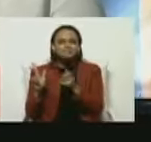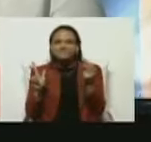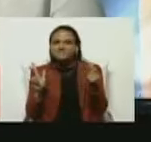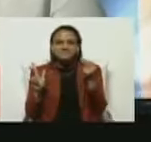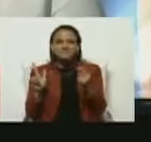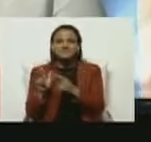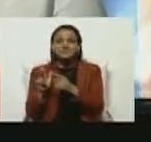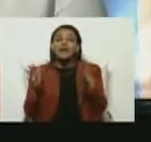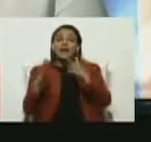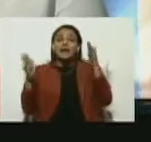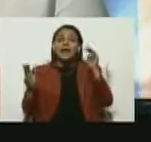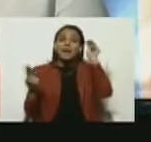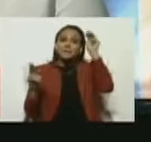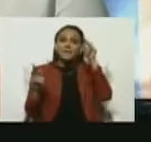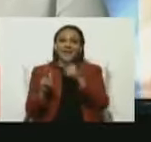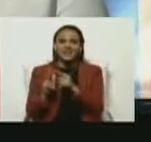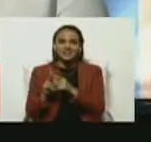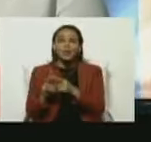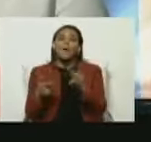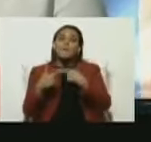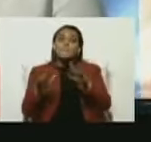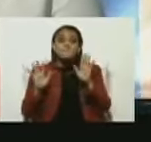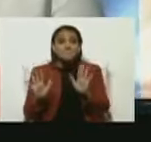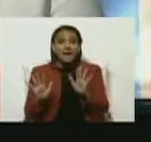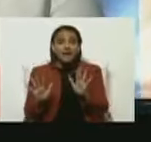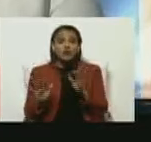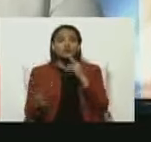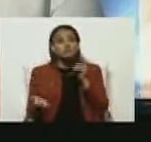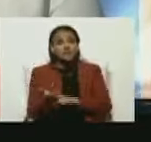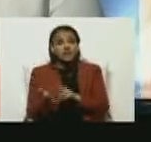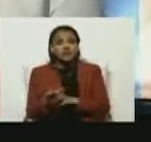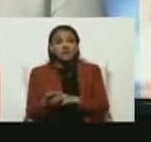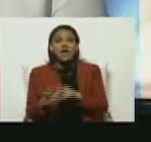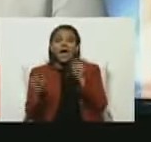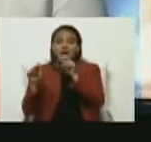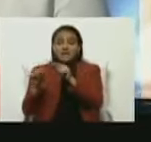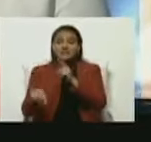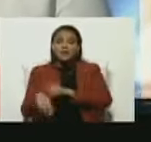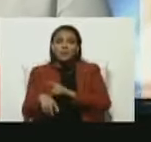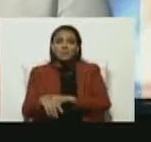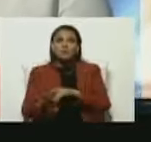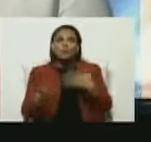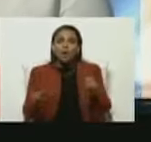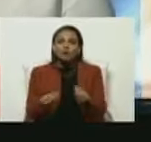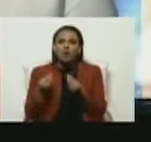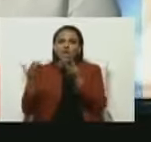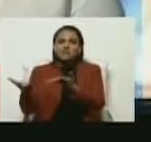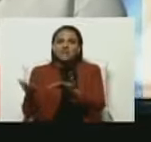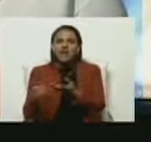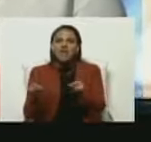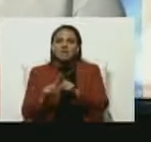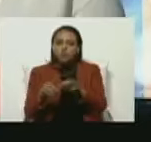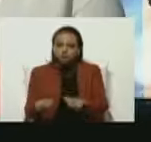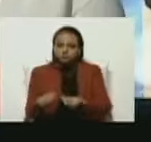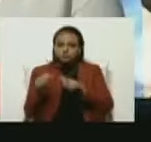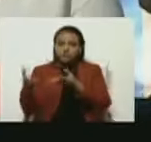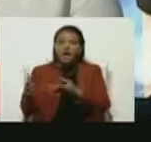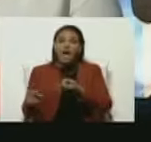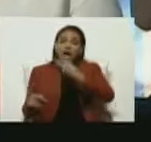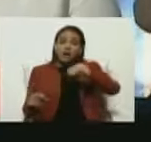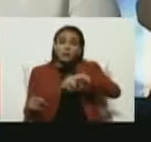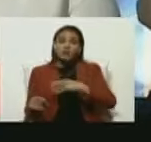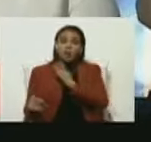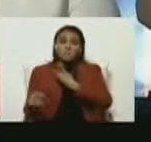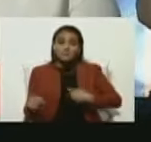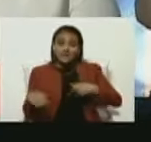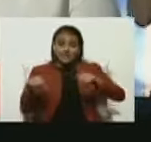y el gran maestro. Pero realmente es ahí donde entrega y le da el emblema a nuestro presidente